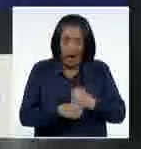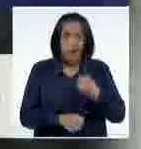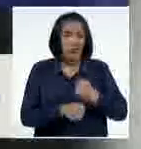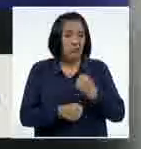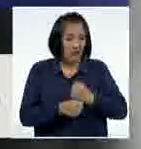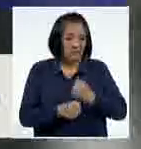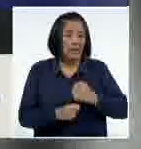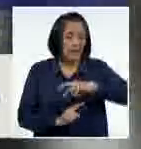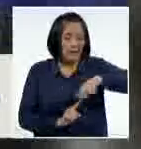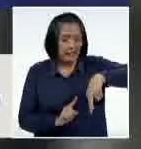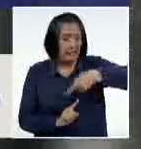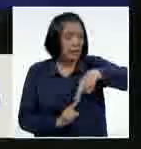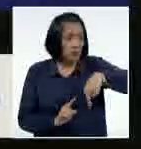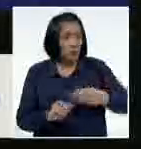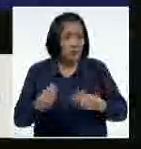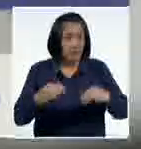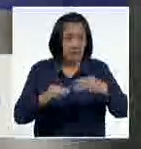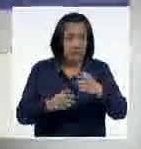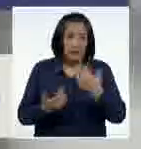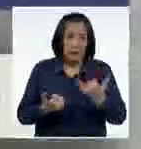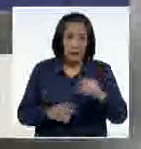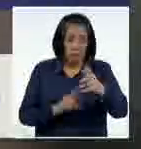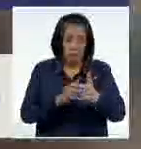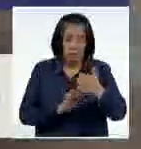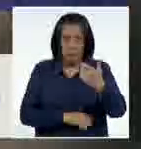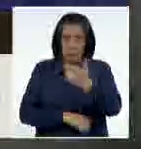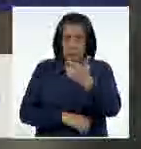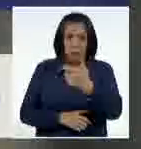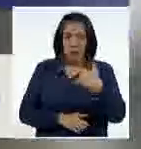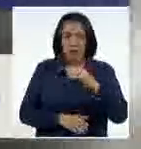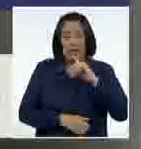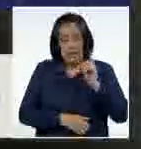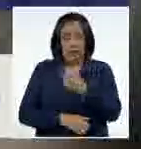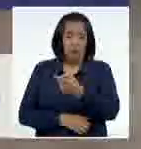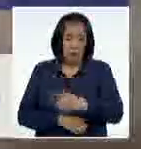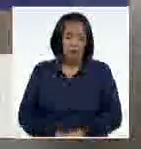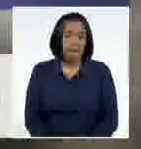del mercado Santa Rosa. Con las imágenes captadas por Daniel Urresti se formalizó la denuncia.